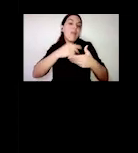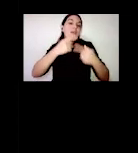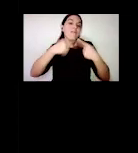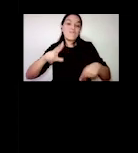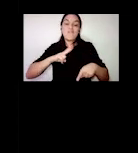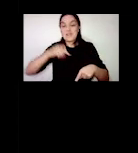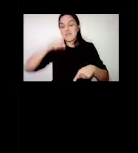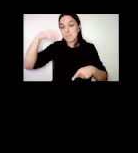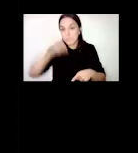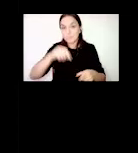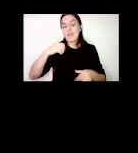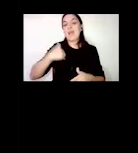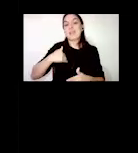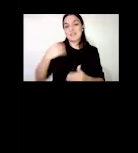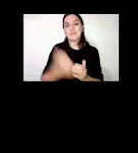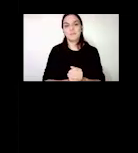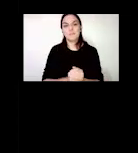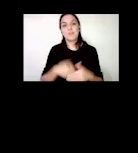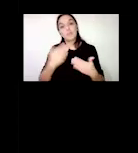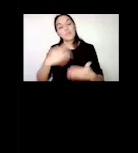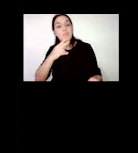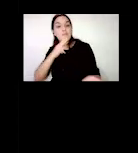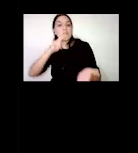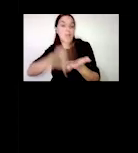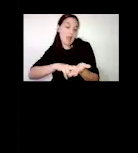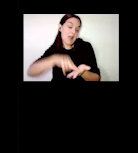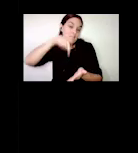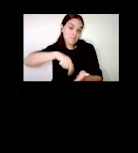él van a ser bienes grabados del país.